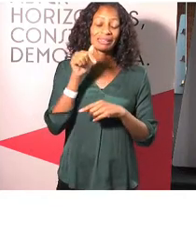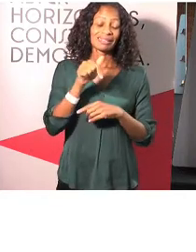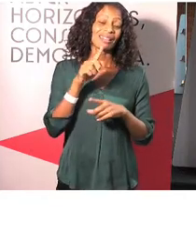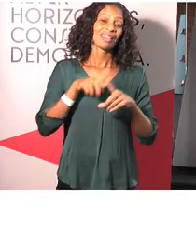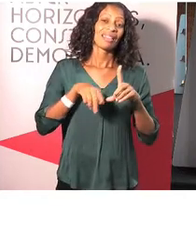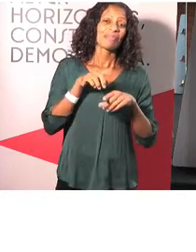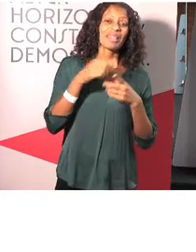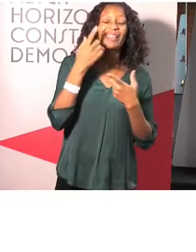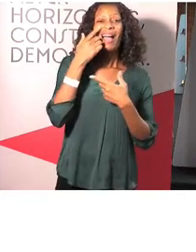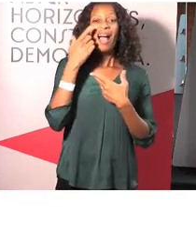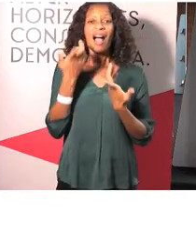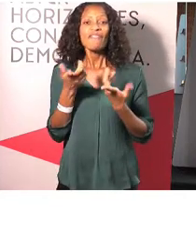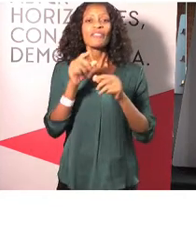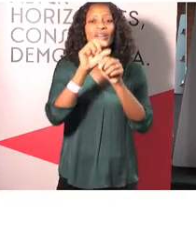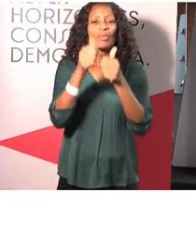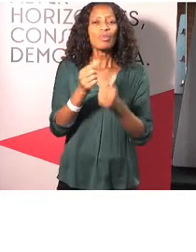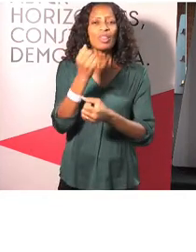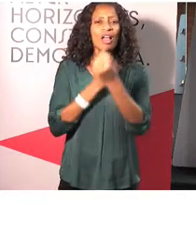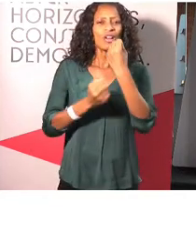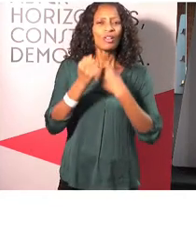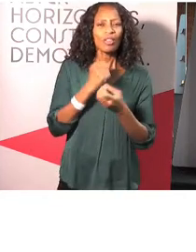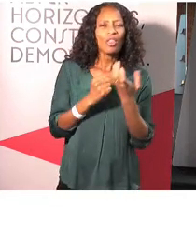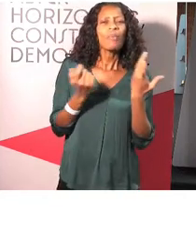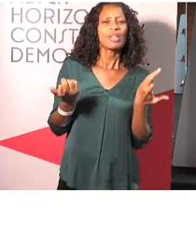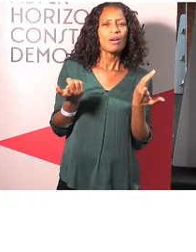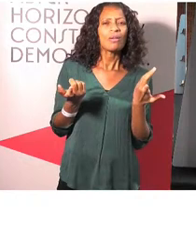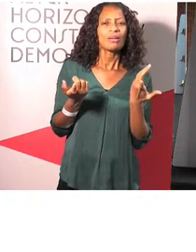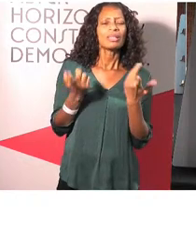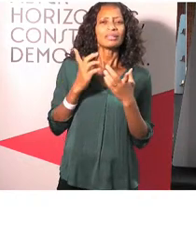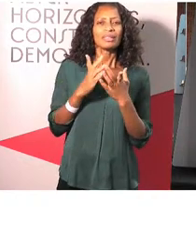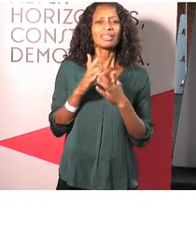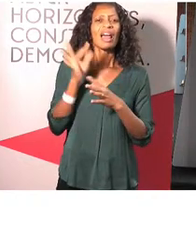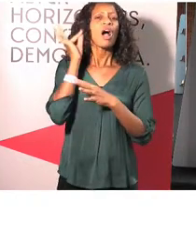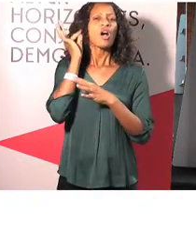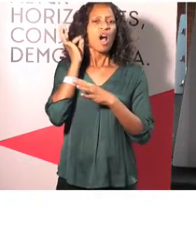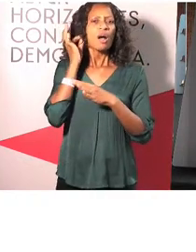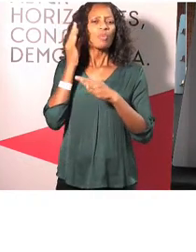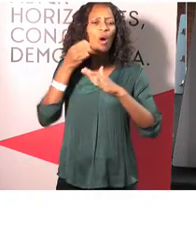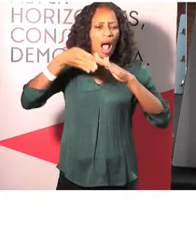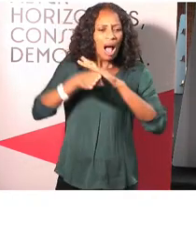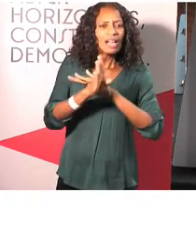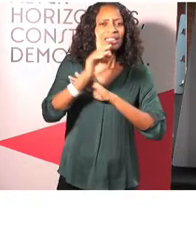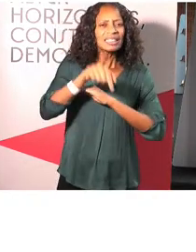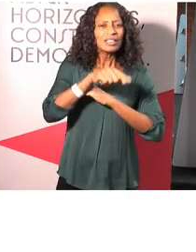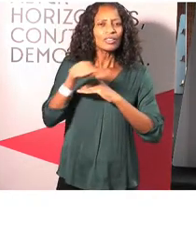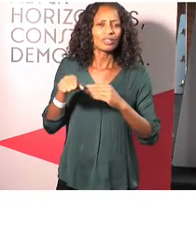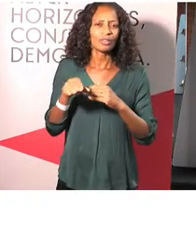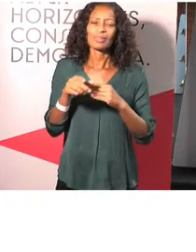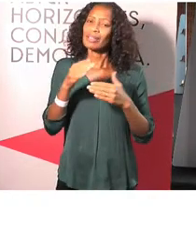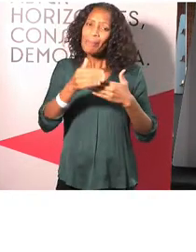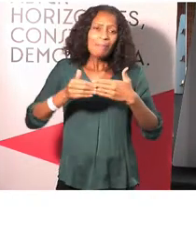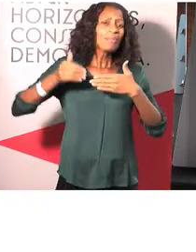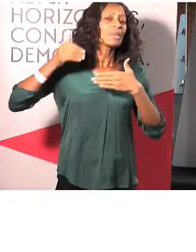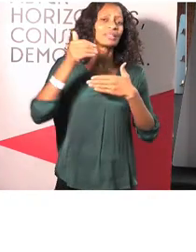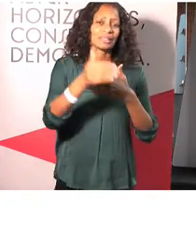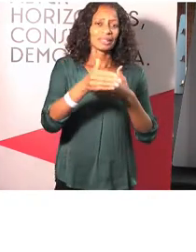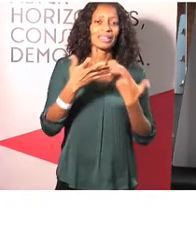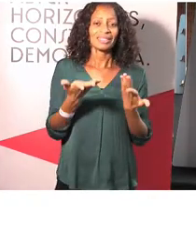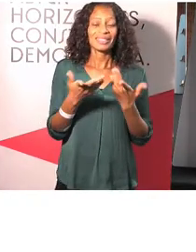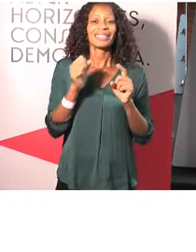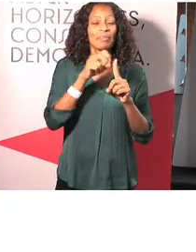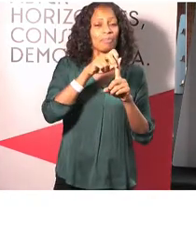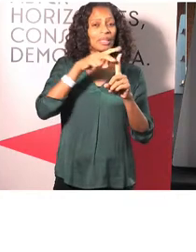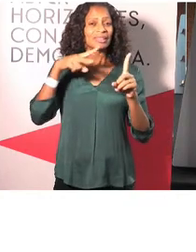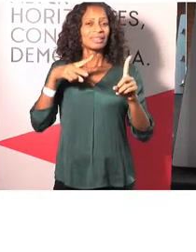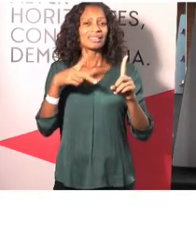económico o no, si llegan a posiciones de poder o no, no solamente es eso, va mucho más allá. Y desde esta perspectiva hace